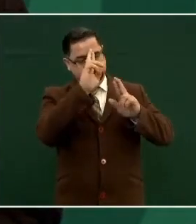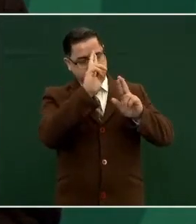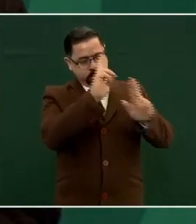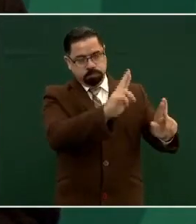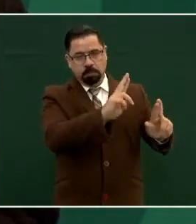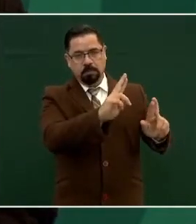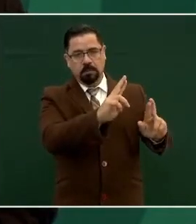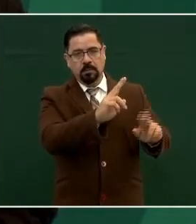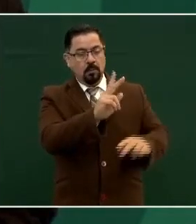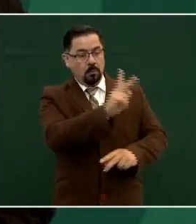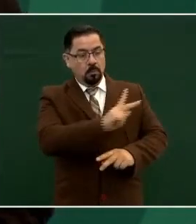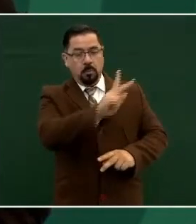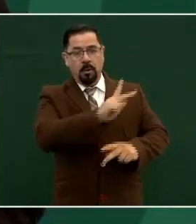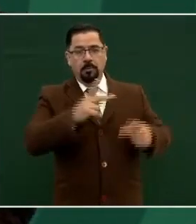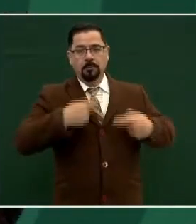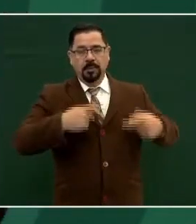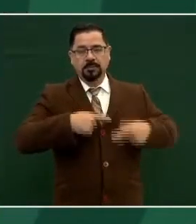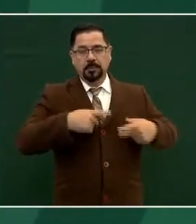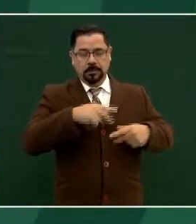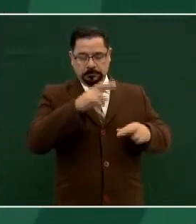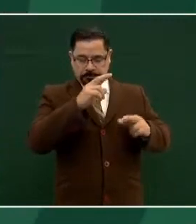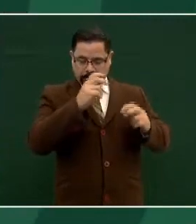un pueblo como el mexicano